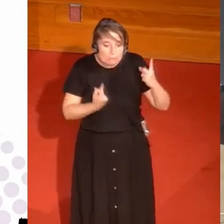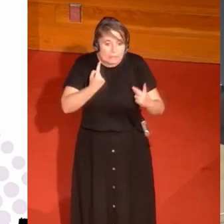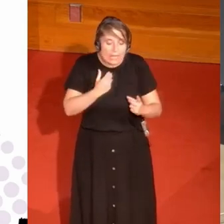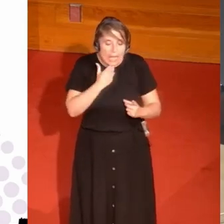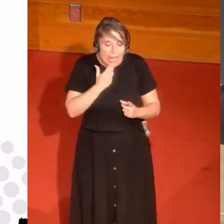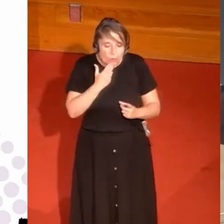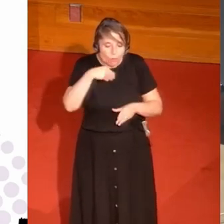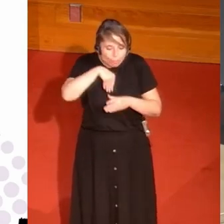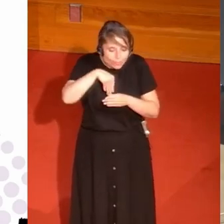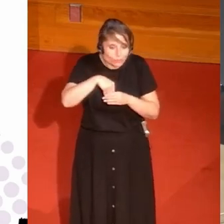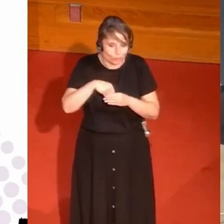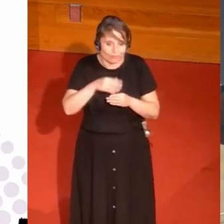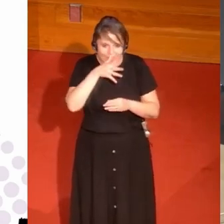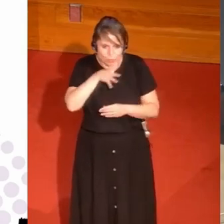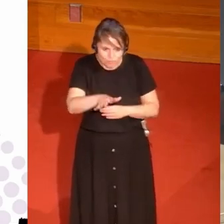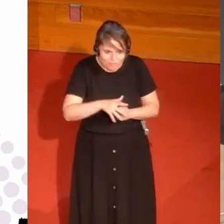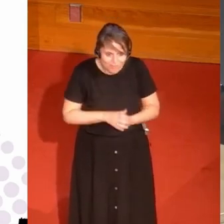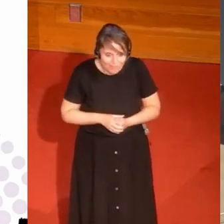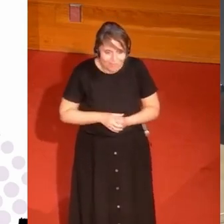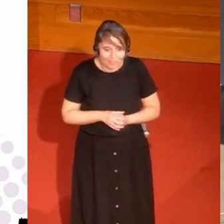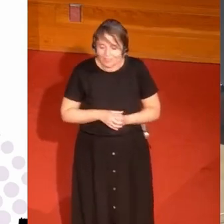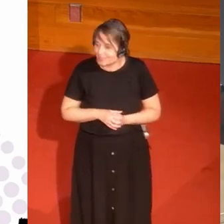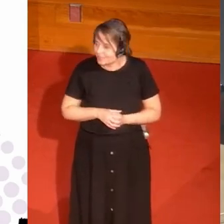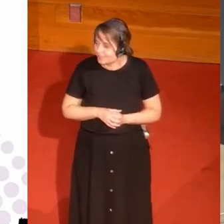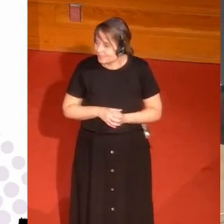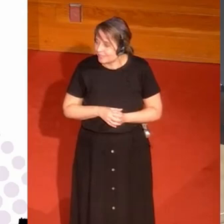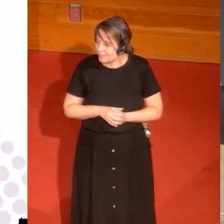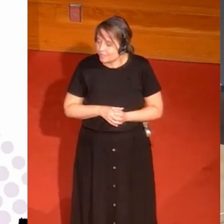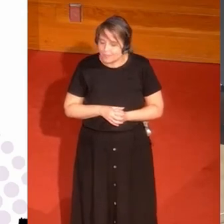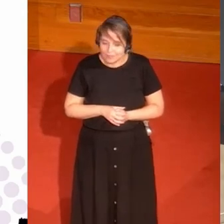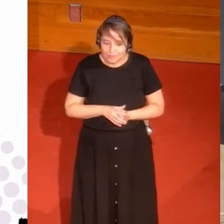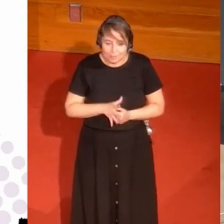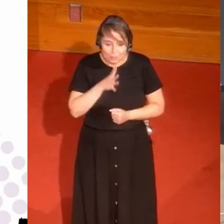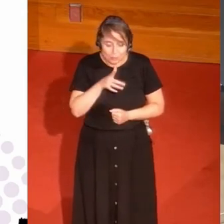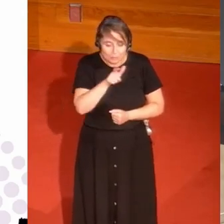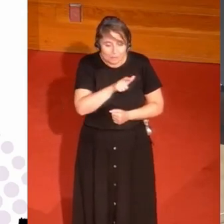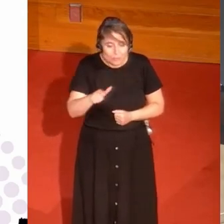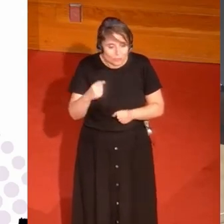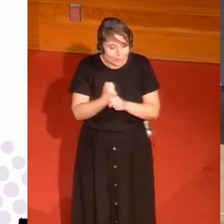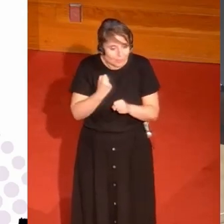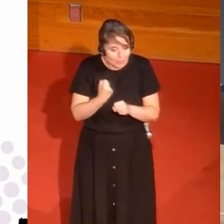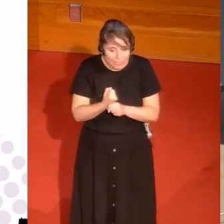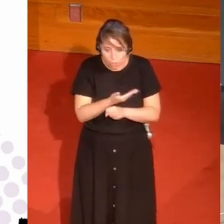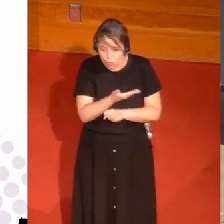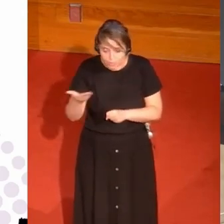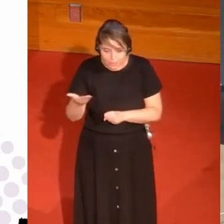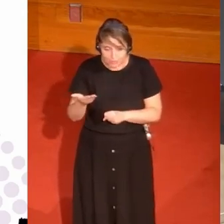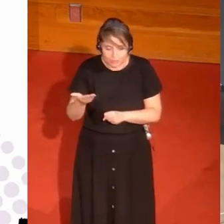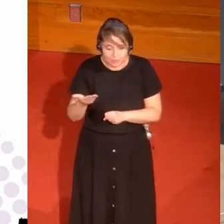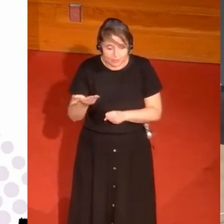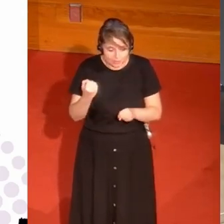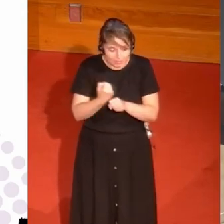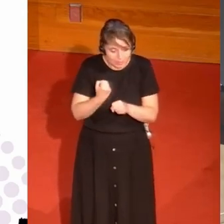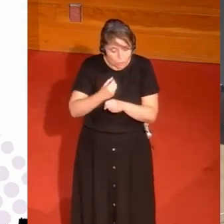respuesta interna no porque desde luego eh Hay muchos trabajadores de la una gran mayoría de los de los